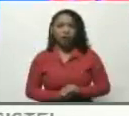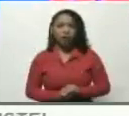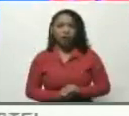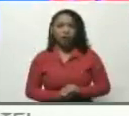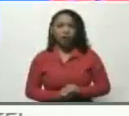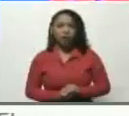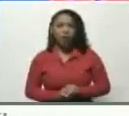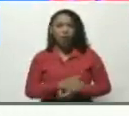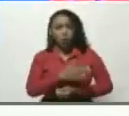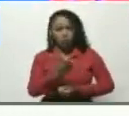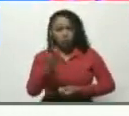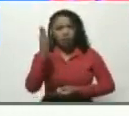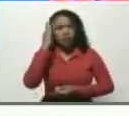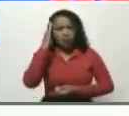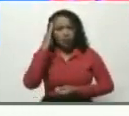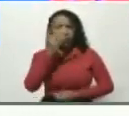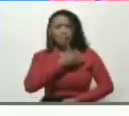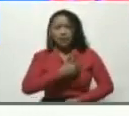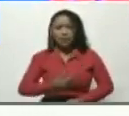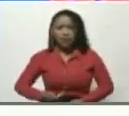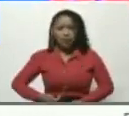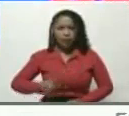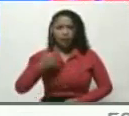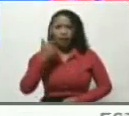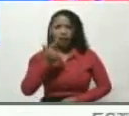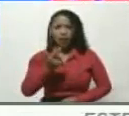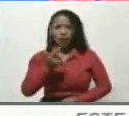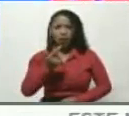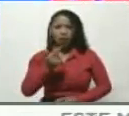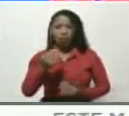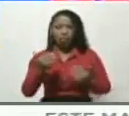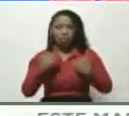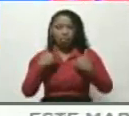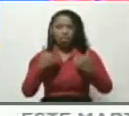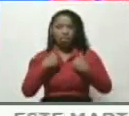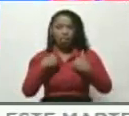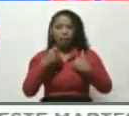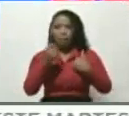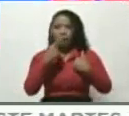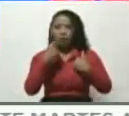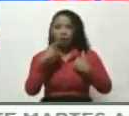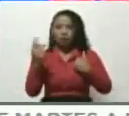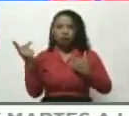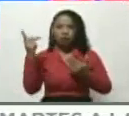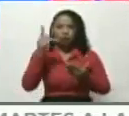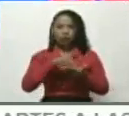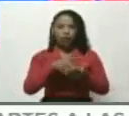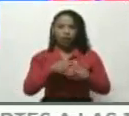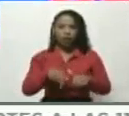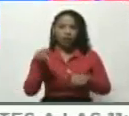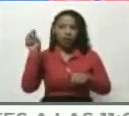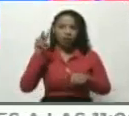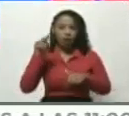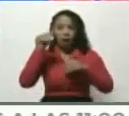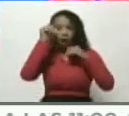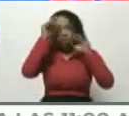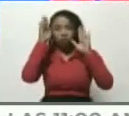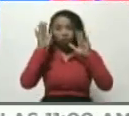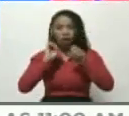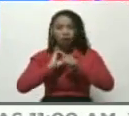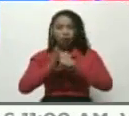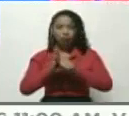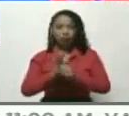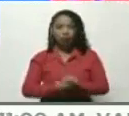Saben ustedes, el presidente lo ha dicho, lo que cuesta traer una medicina a Venezuela para atender la